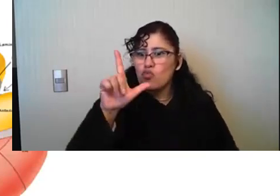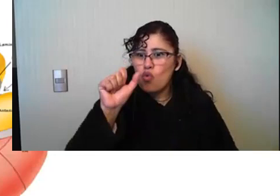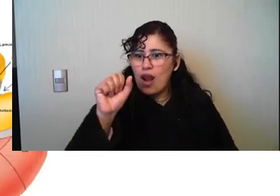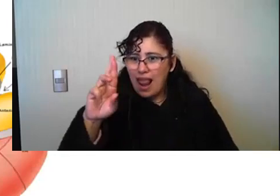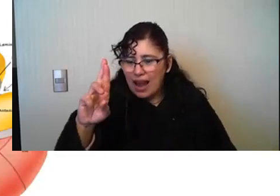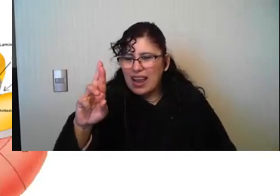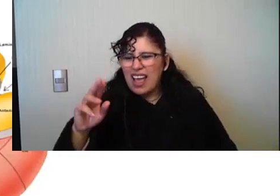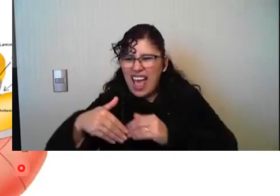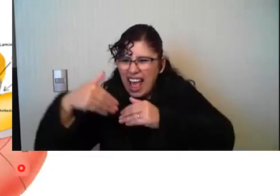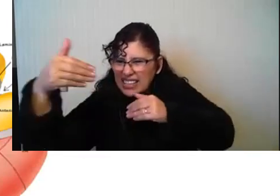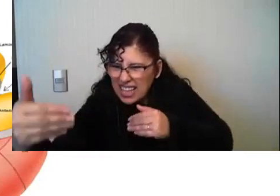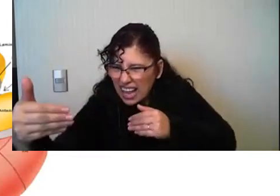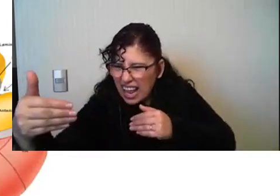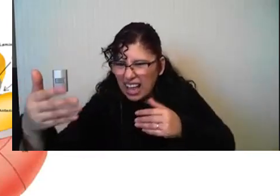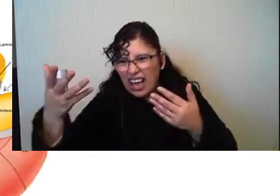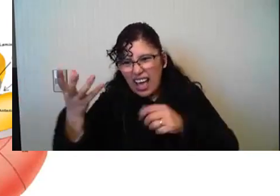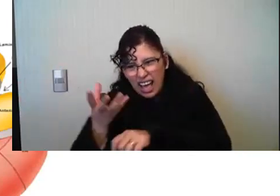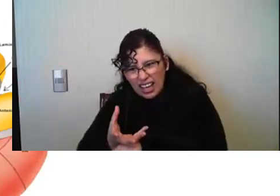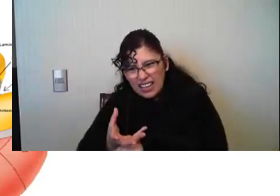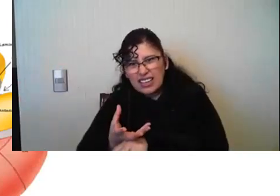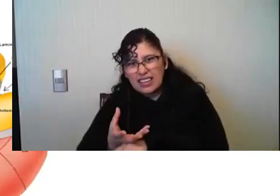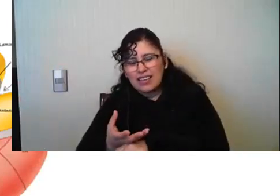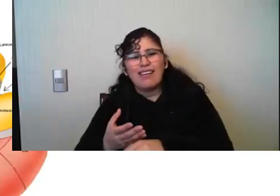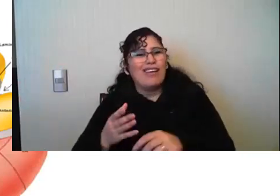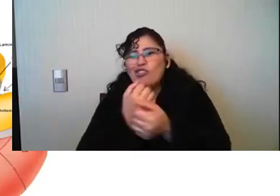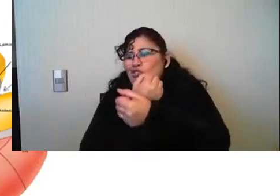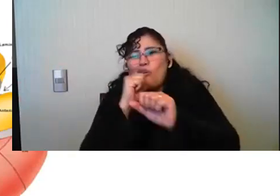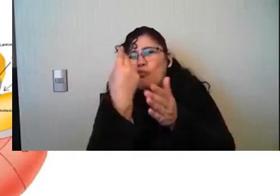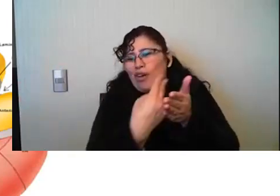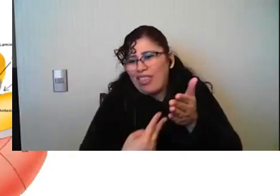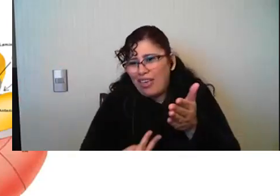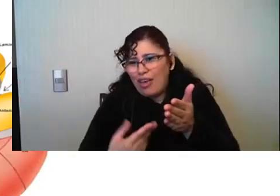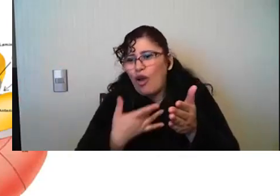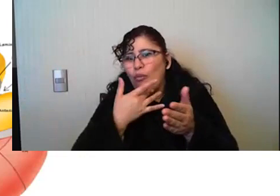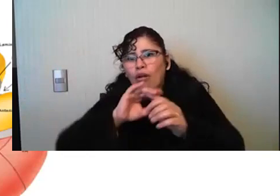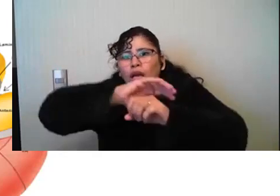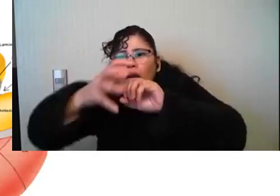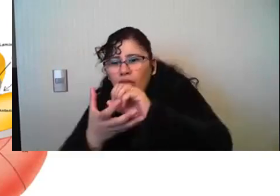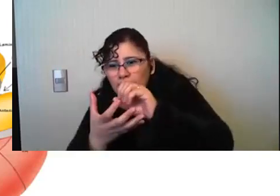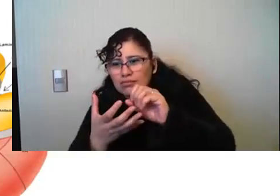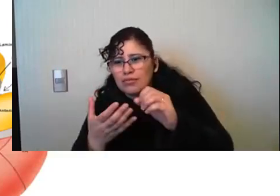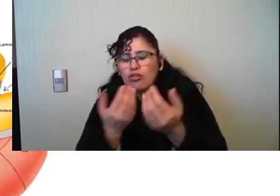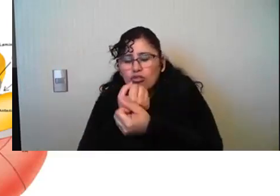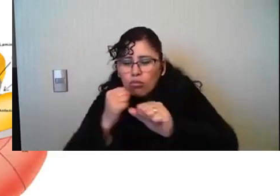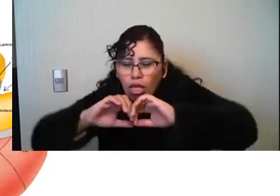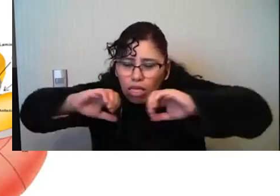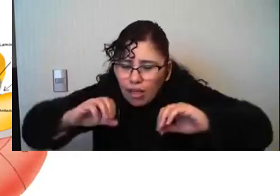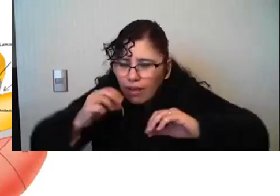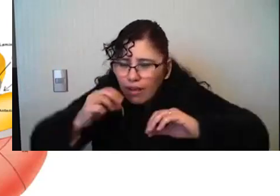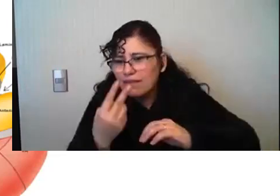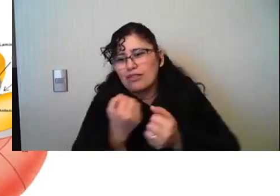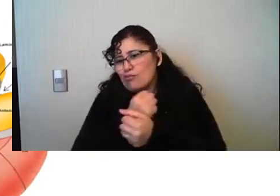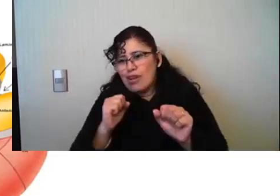y no se puede dibujar acá porque si no taparía todo esto, ni acá, pero sí aparece acá en este corte. Esta que está aquí es la lámina